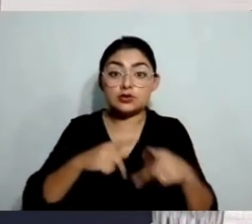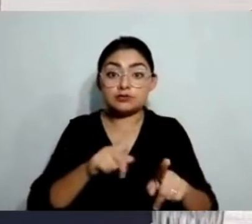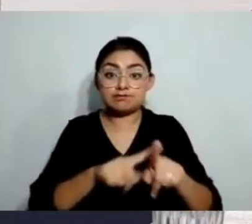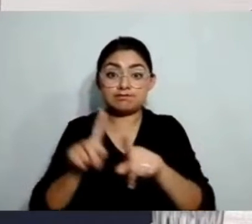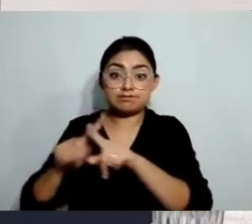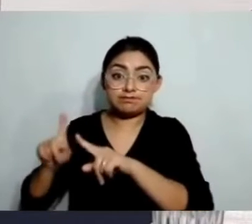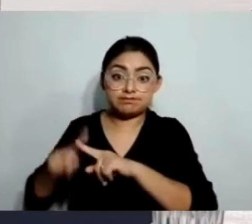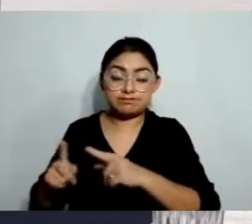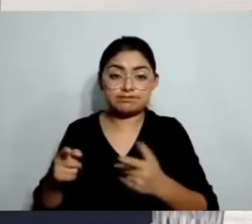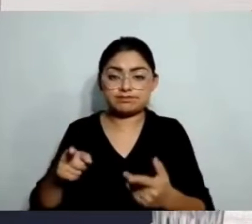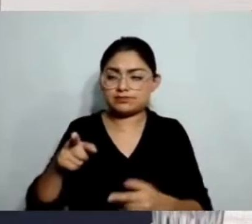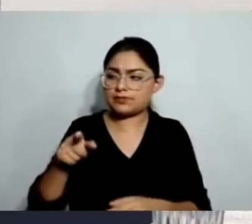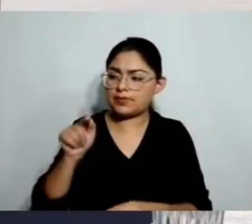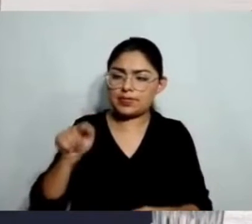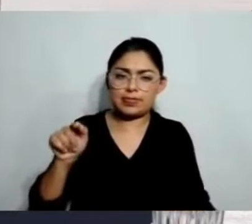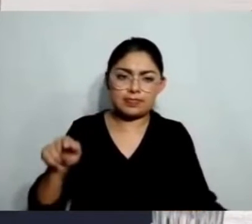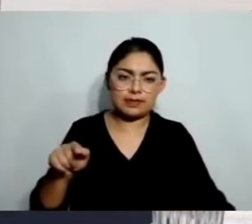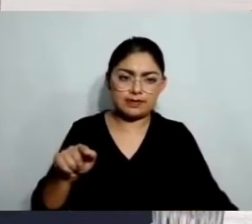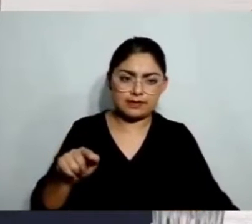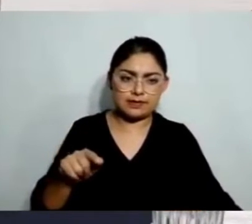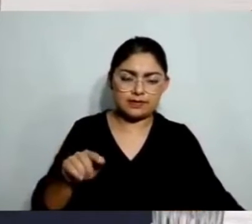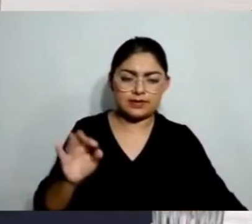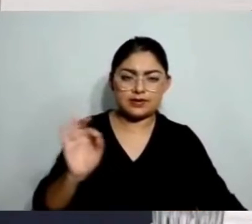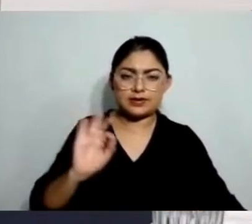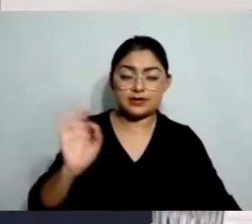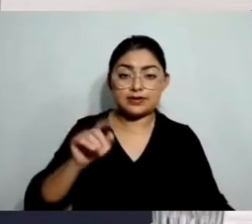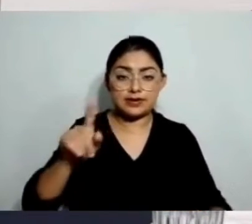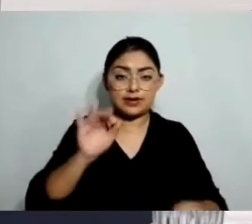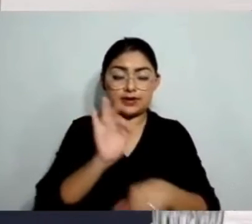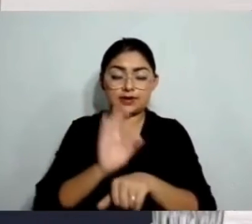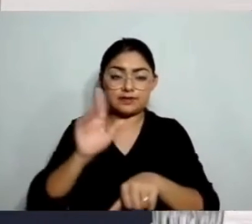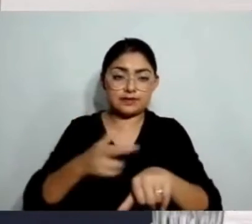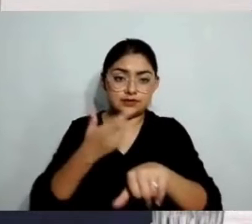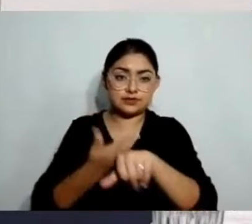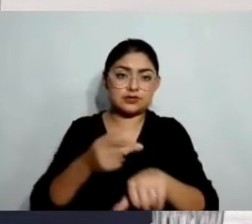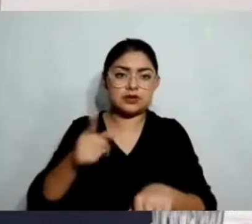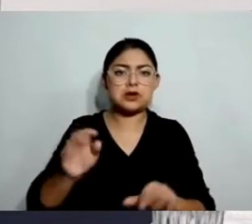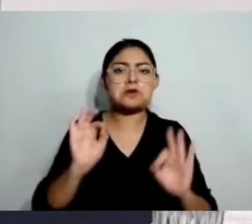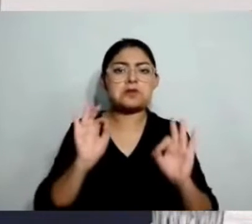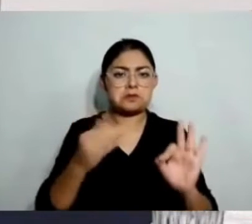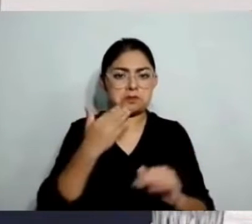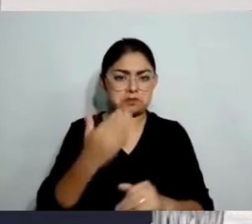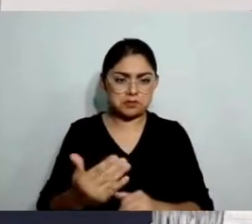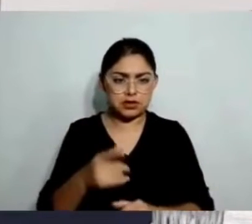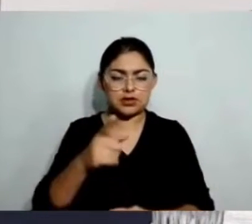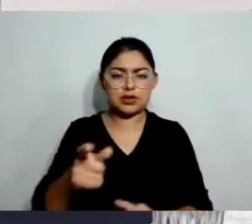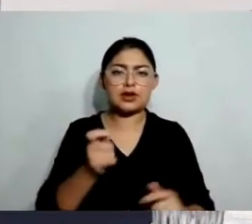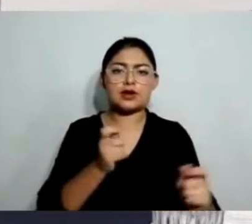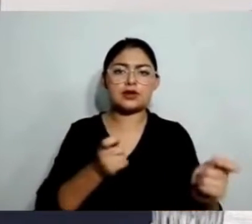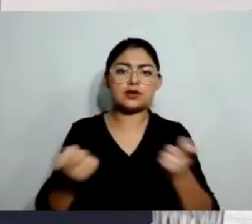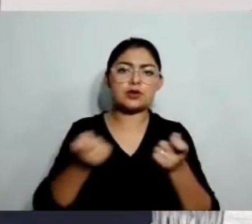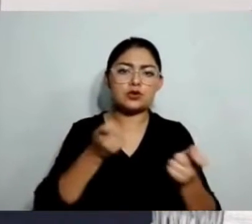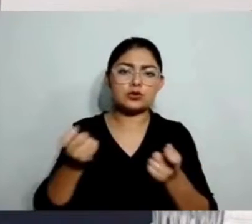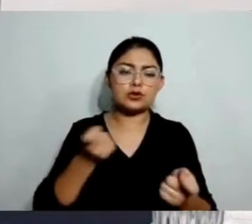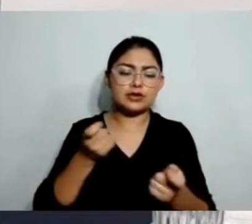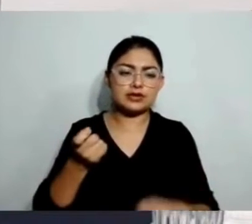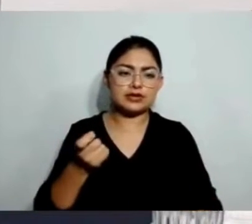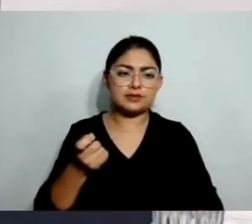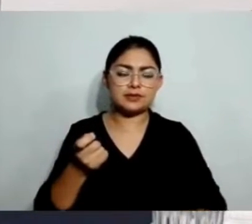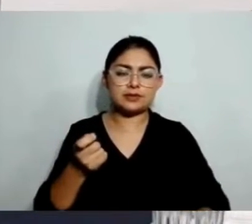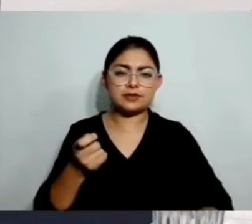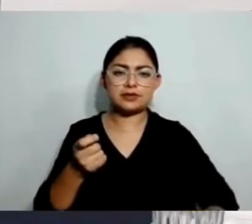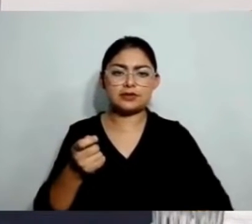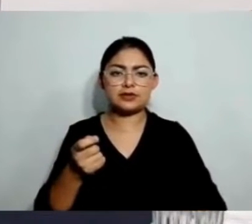Pues tienes que el defensor hizo muy buen papel en el control detención se